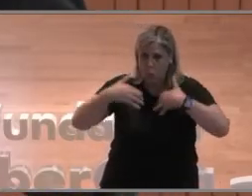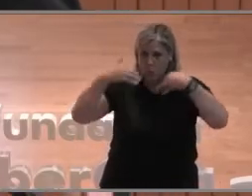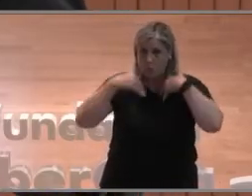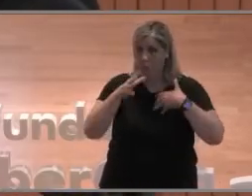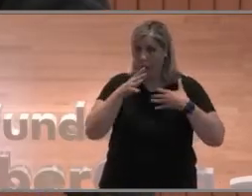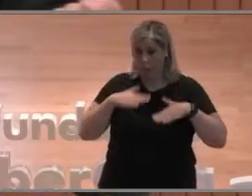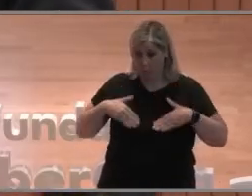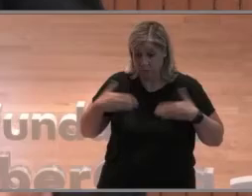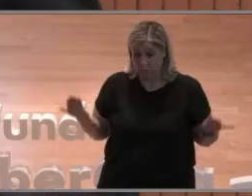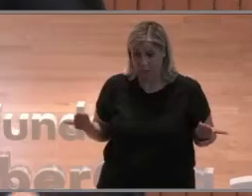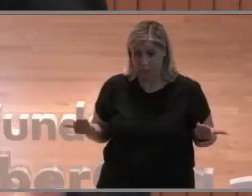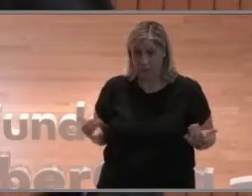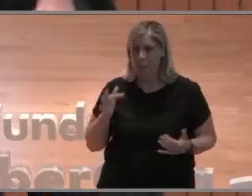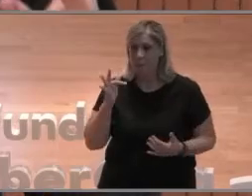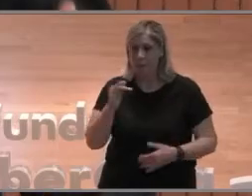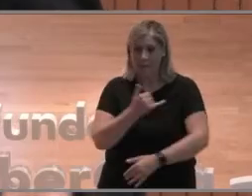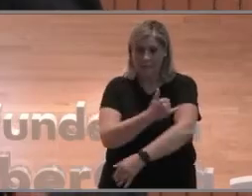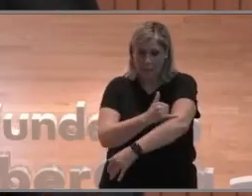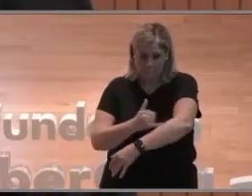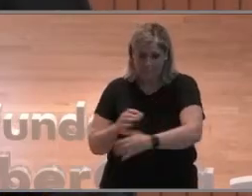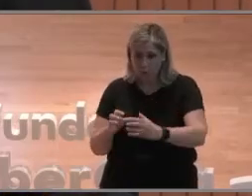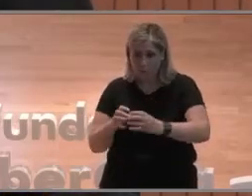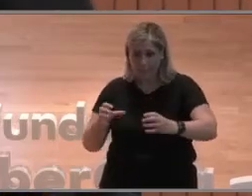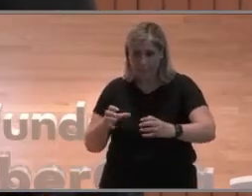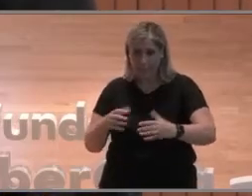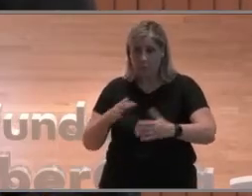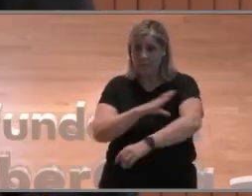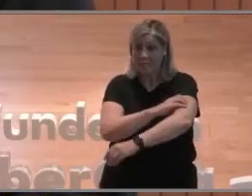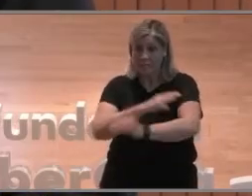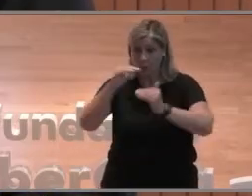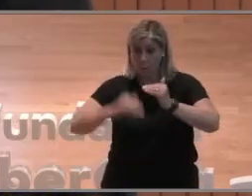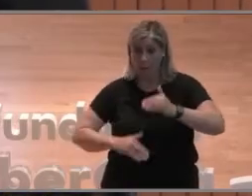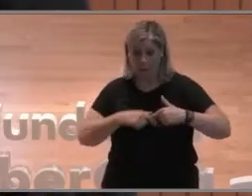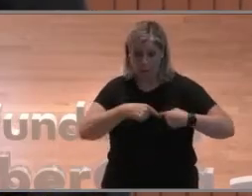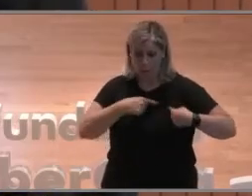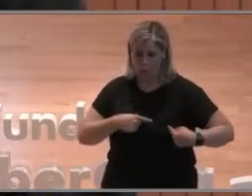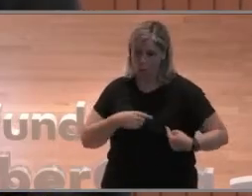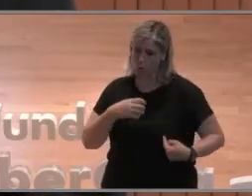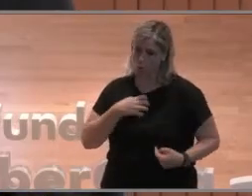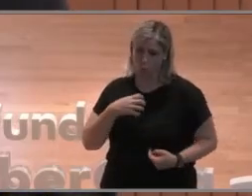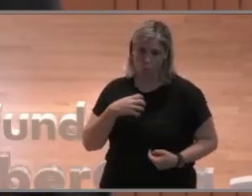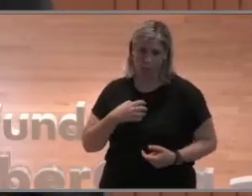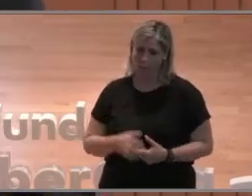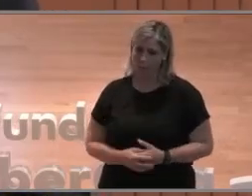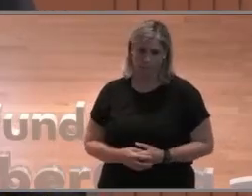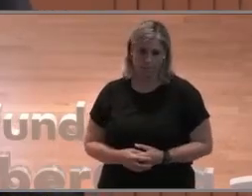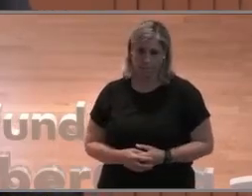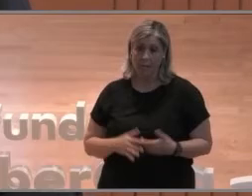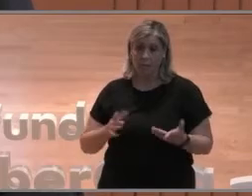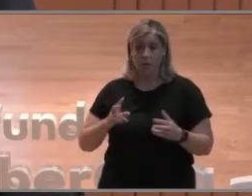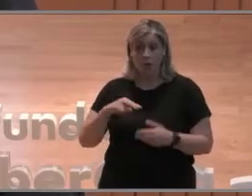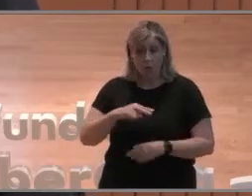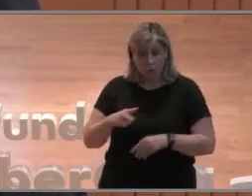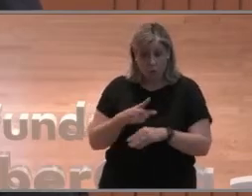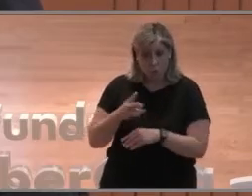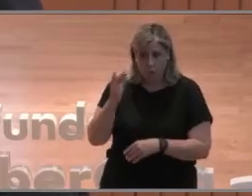además vasodilatar. Le bajó la tensión y su corazón no pudo con eso. A las 2 horas nos trajeron a su esposa, Antonia,